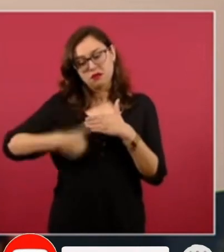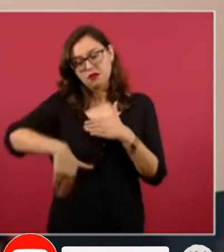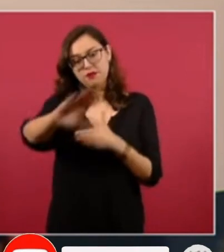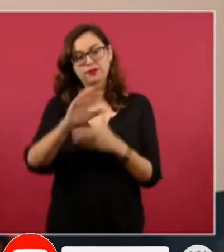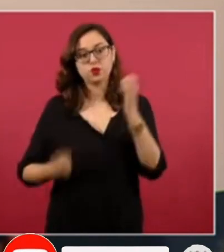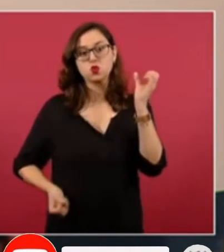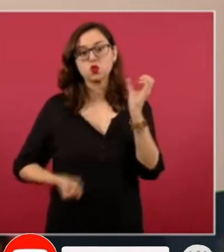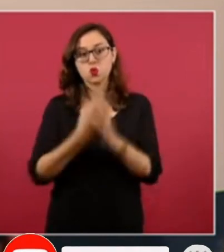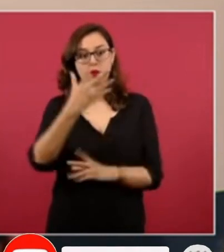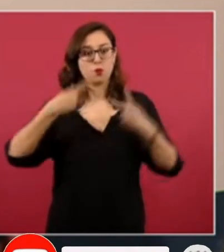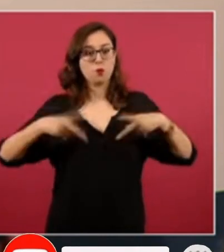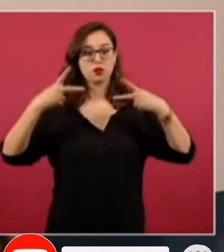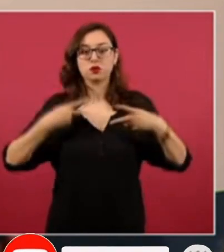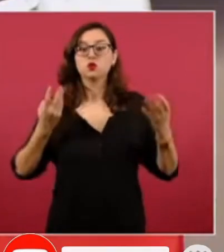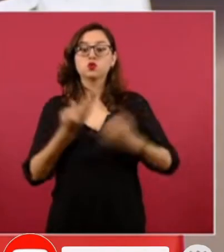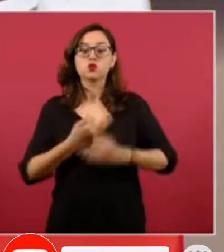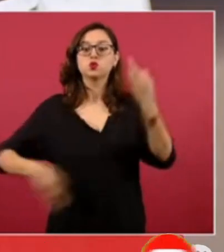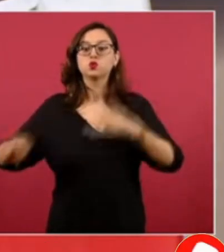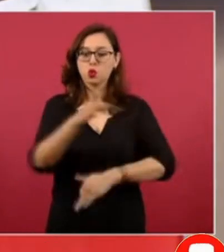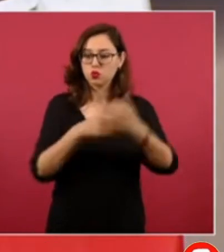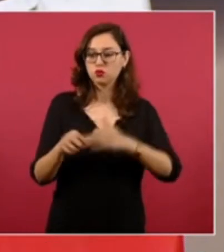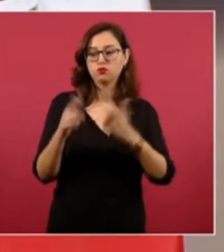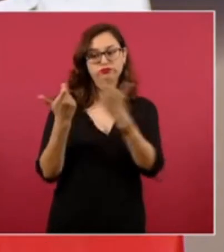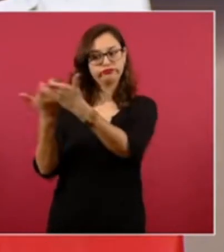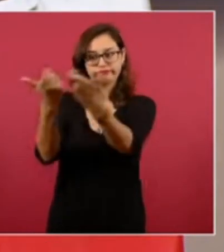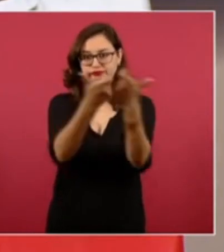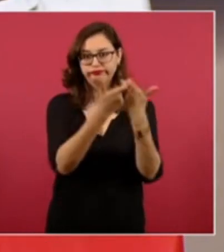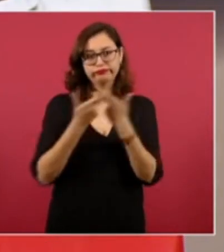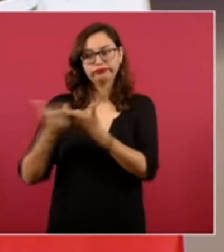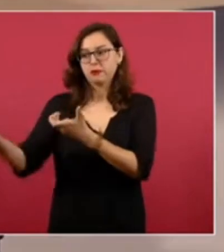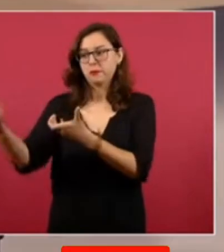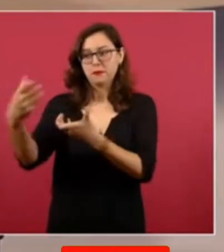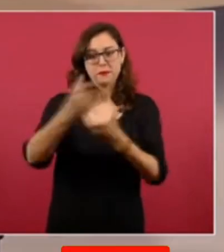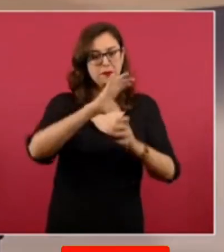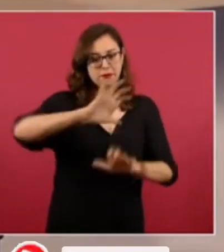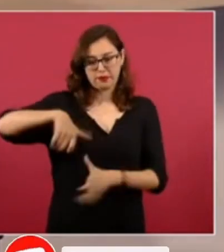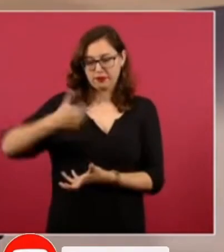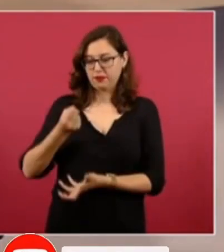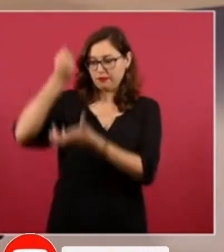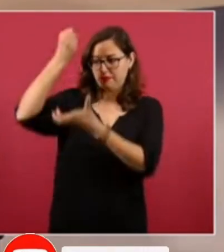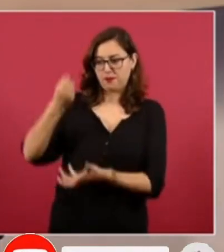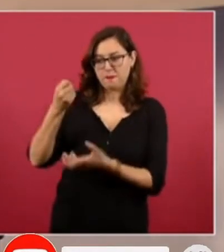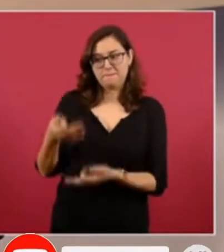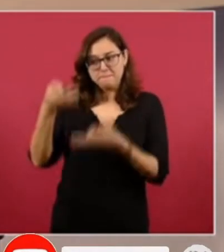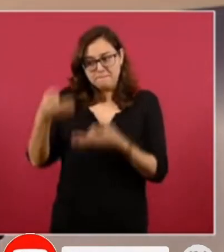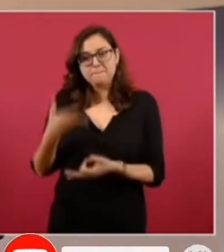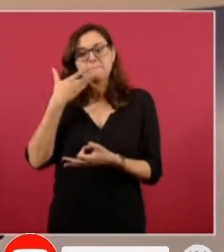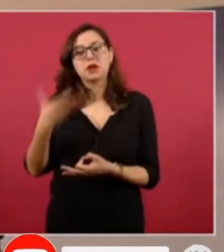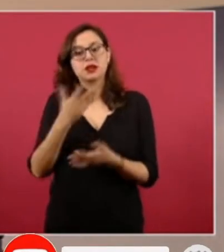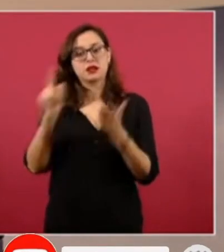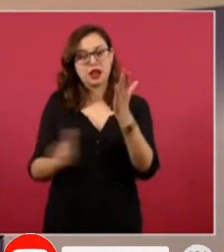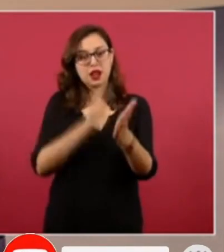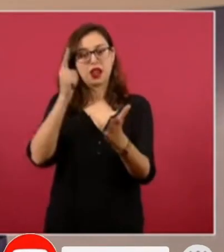que contribuir a que haya un auténtico, un verdadero Estado de Derecho y que